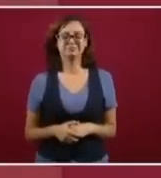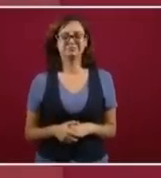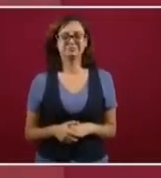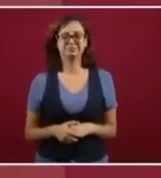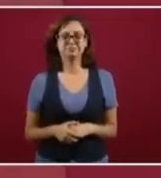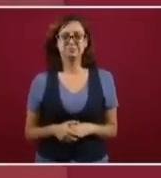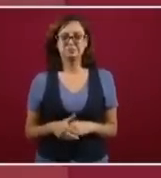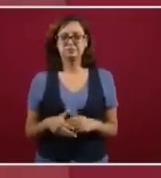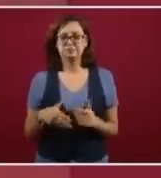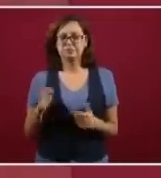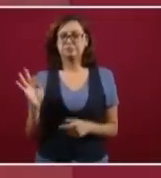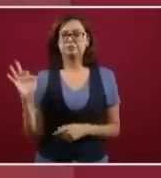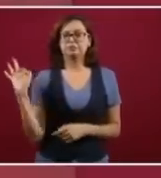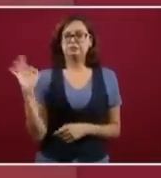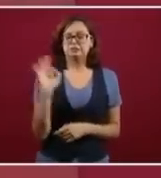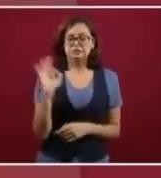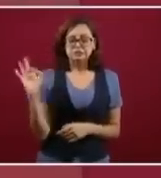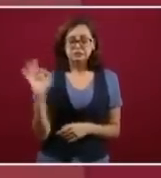que se generen